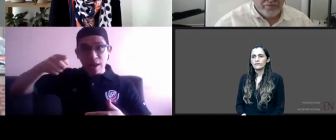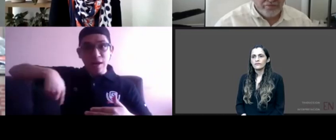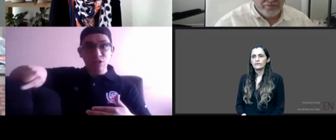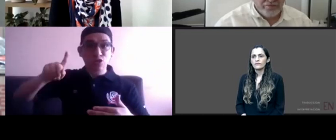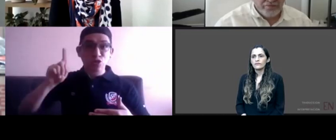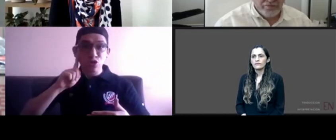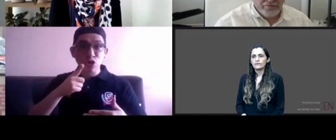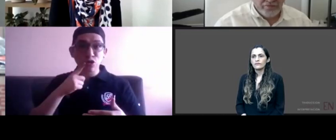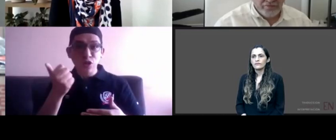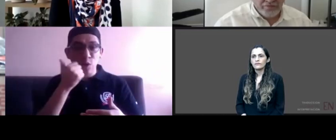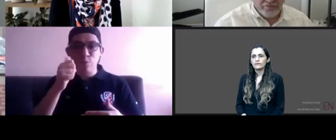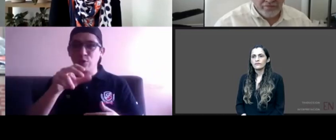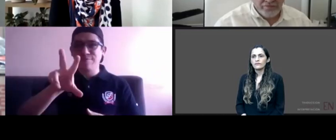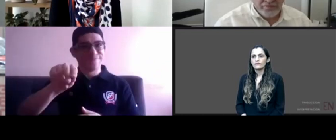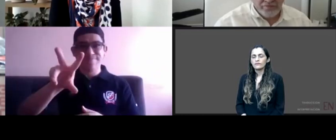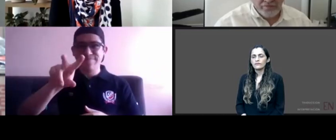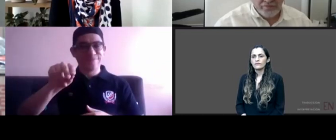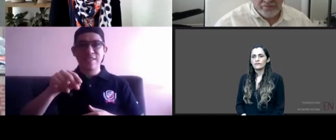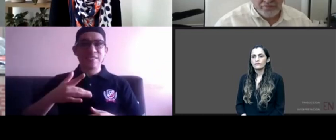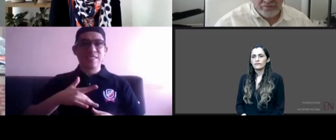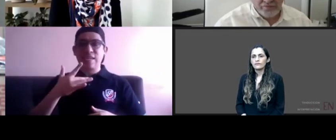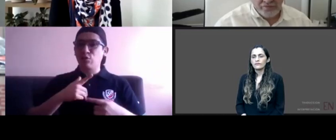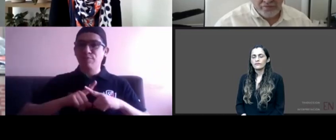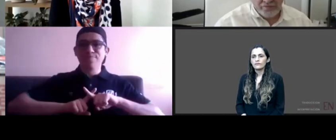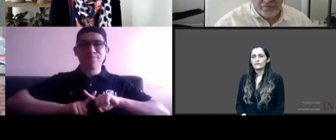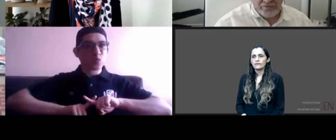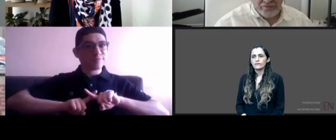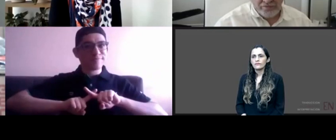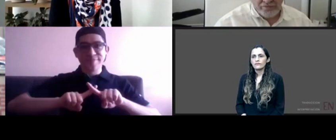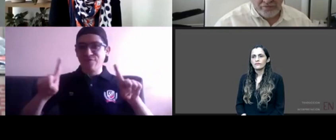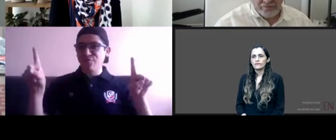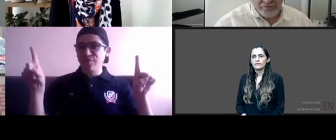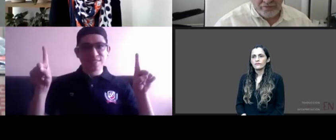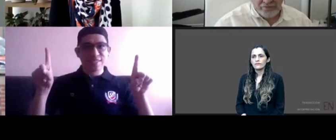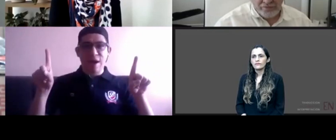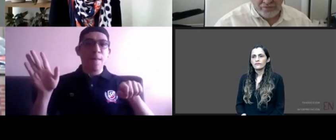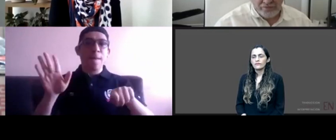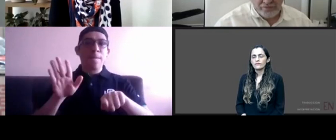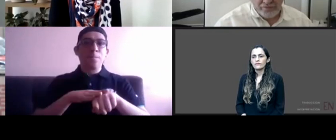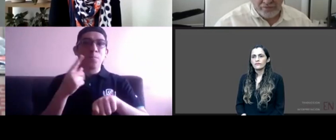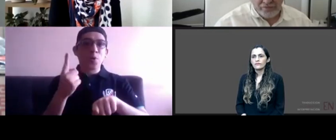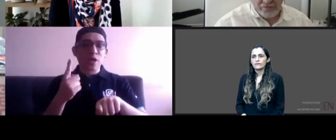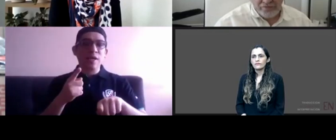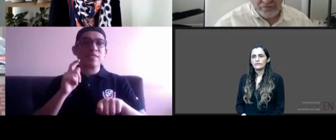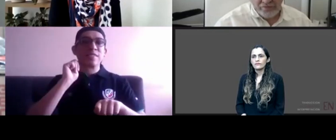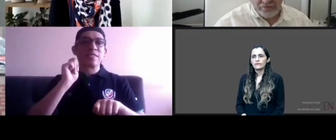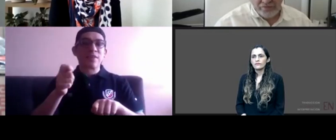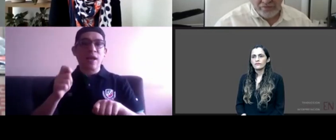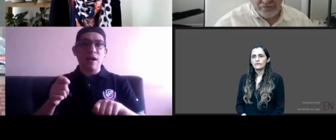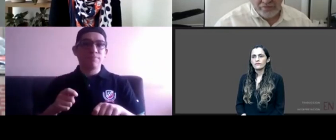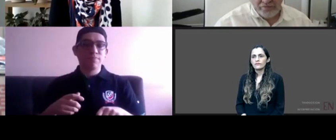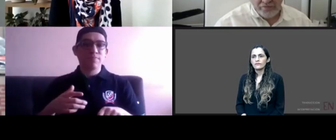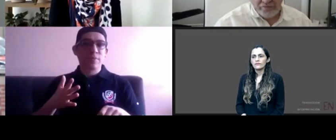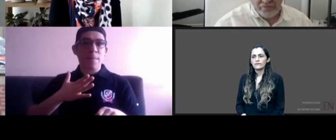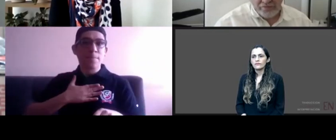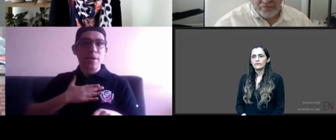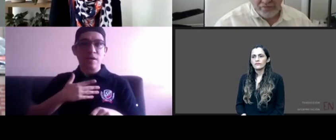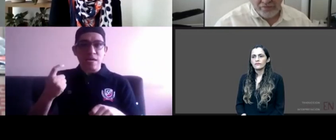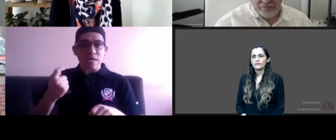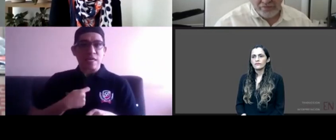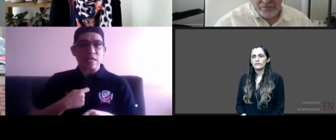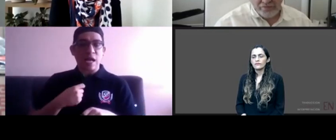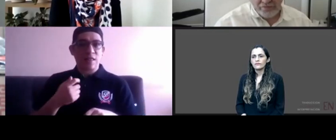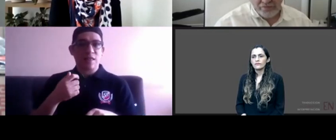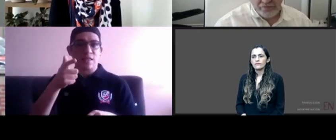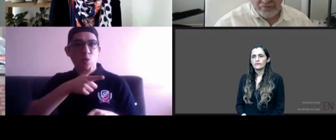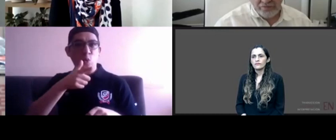autismo, y se les da educación a ellos. Pero la educación que debe brindarse a las personas sordas es